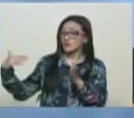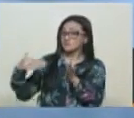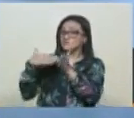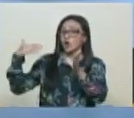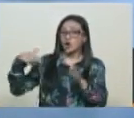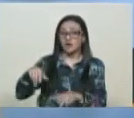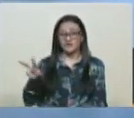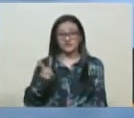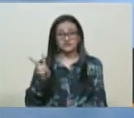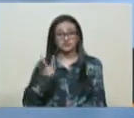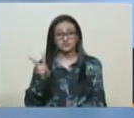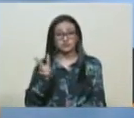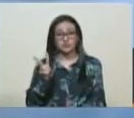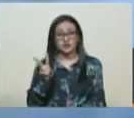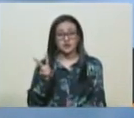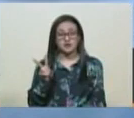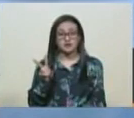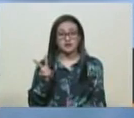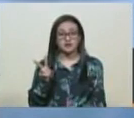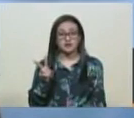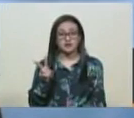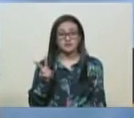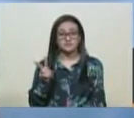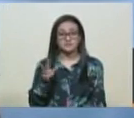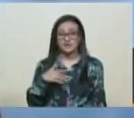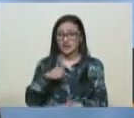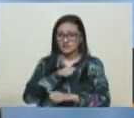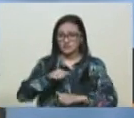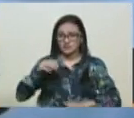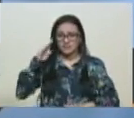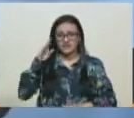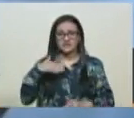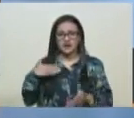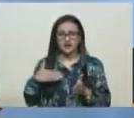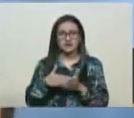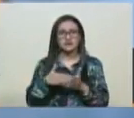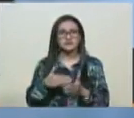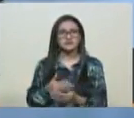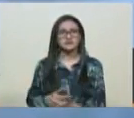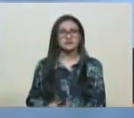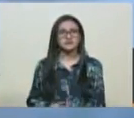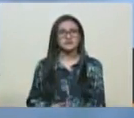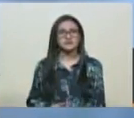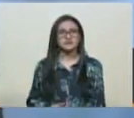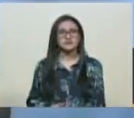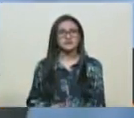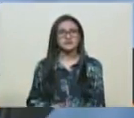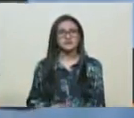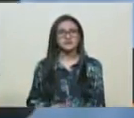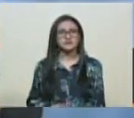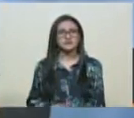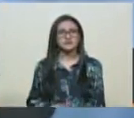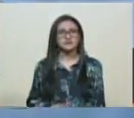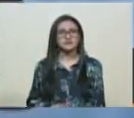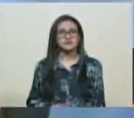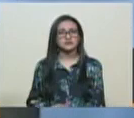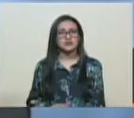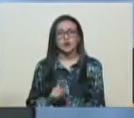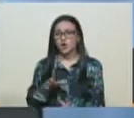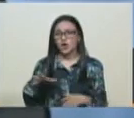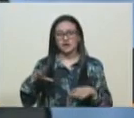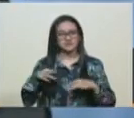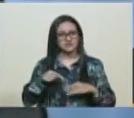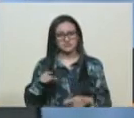nuestra soberanía. Ya ha amenazado a Venezuela con una opción militar. We do not accept threats from President Trump or